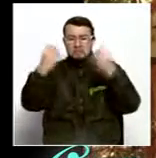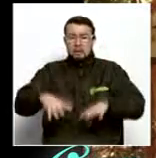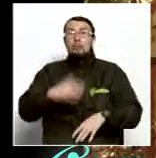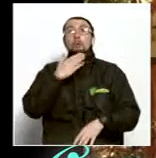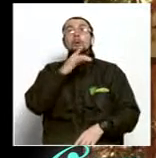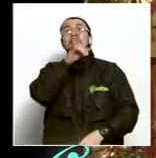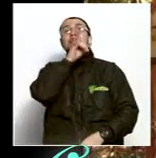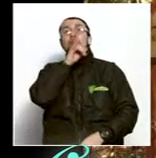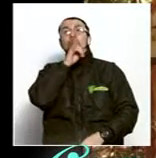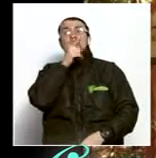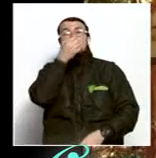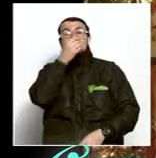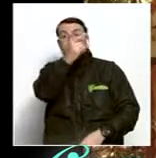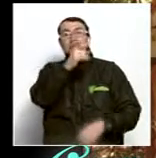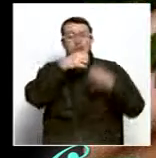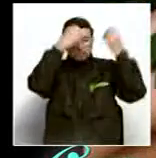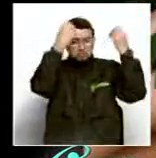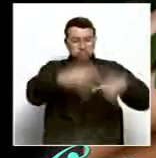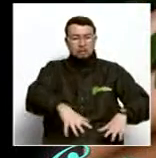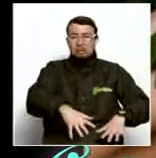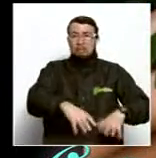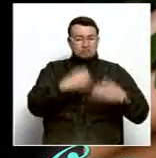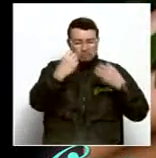bota alimentarían todo África.